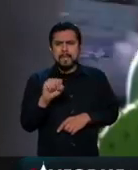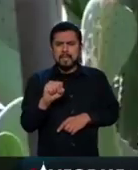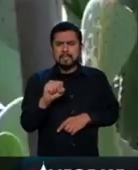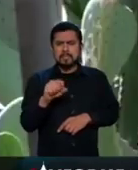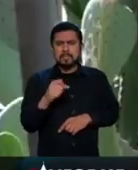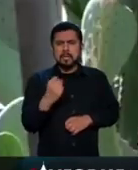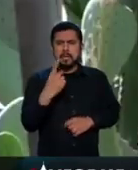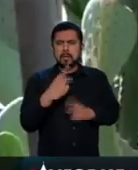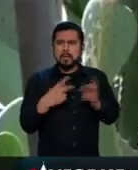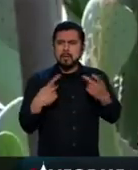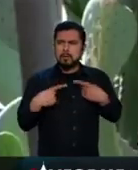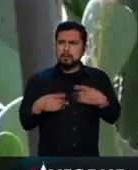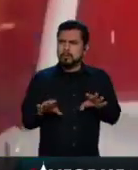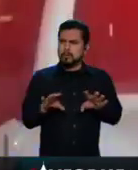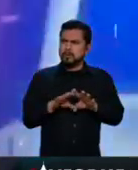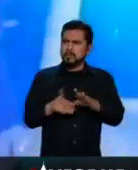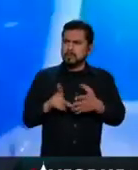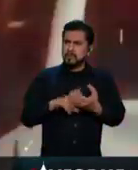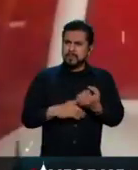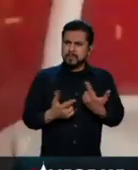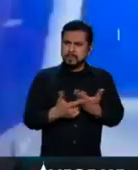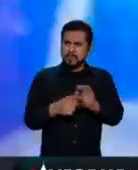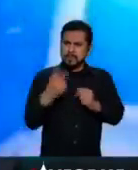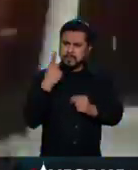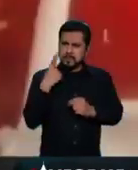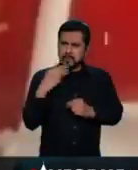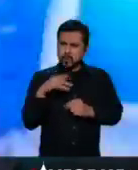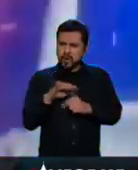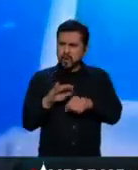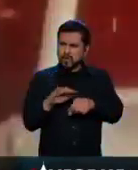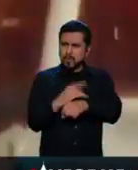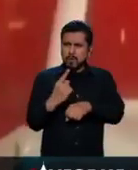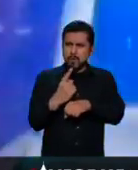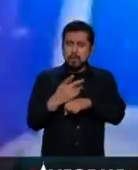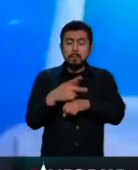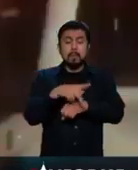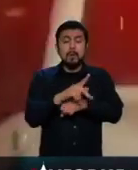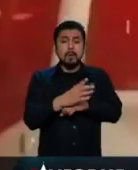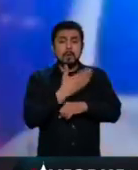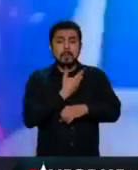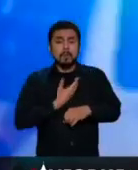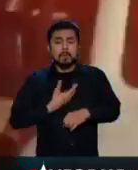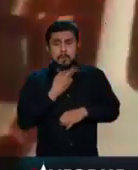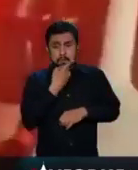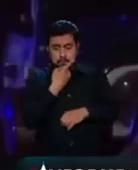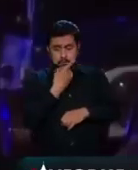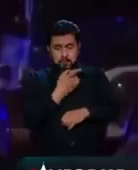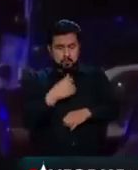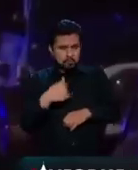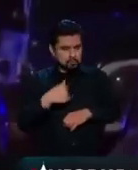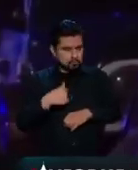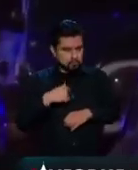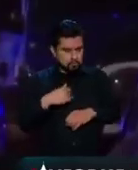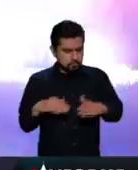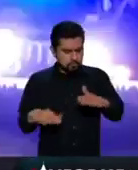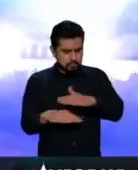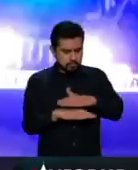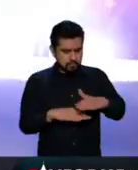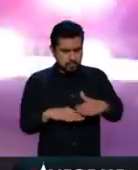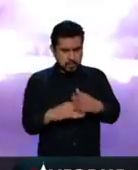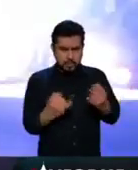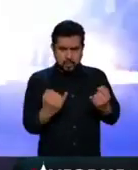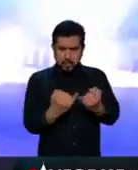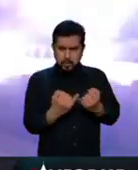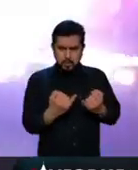cuestionado incluso al interior de Morena. Pero él se abre diciendo que él siguiendo los principios juaristas, el